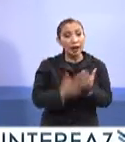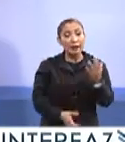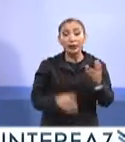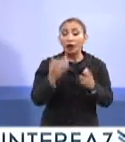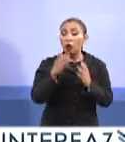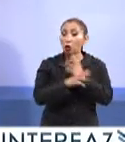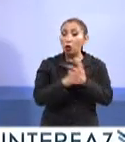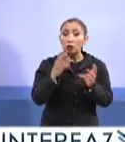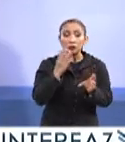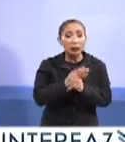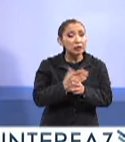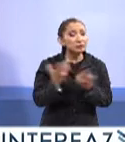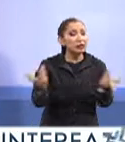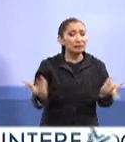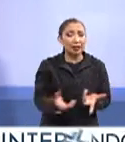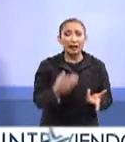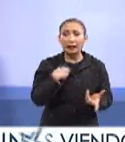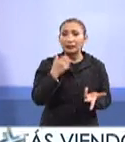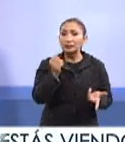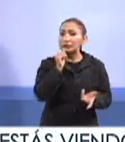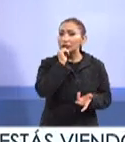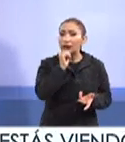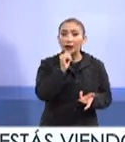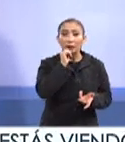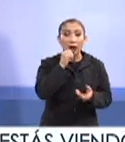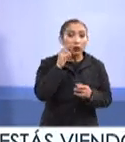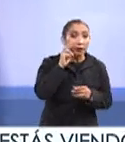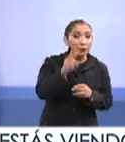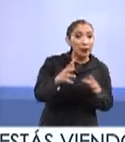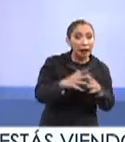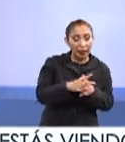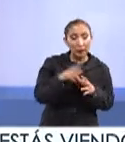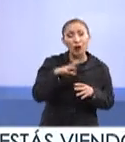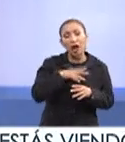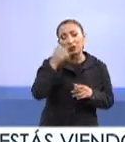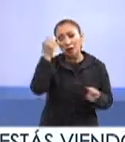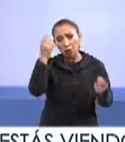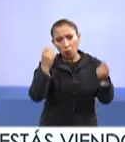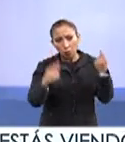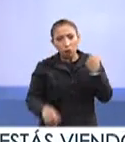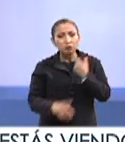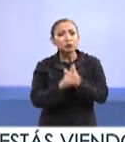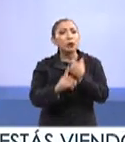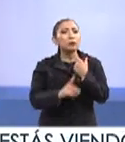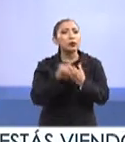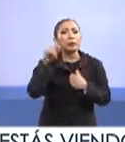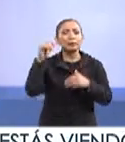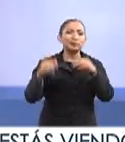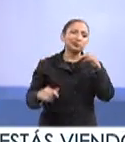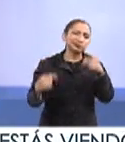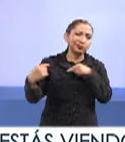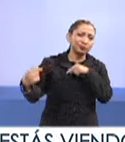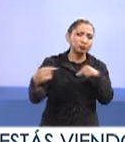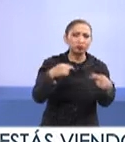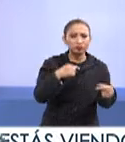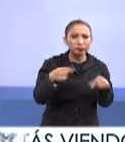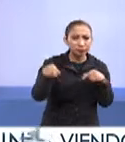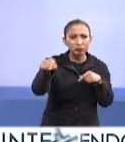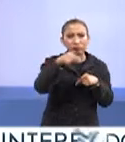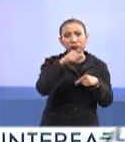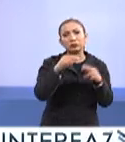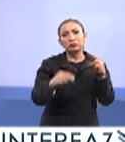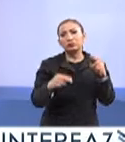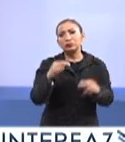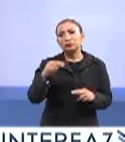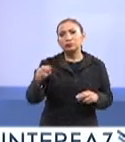mucho por hacer, no han existido guerras contundentes, no obstante existen todavía muchas desigualdades en muchos